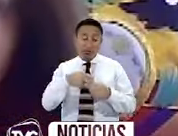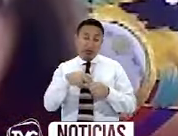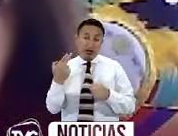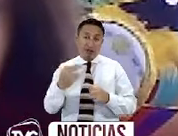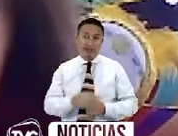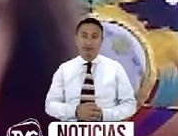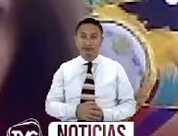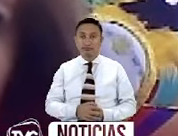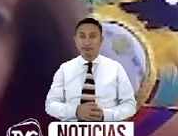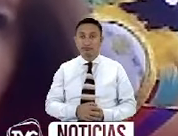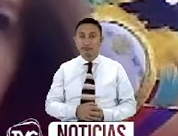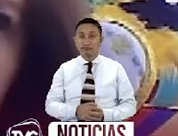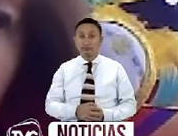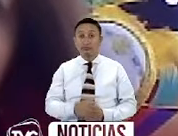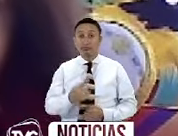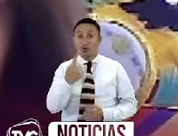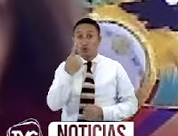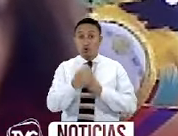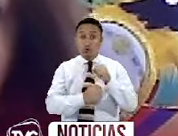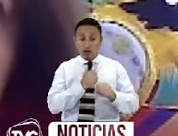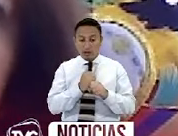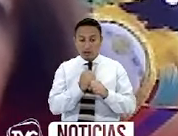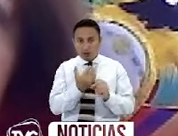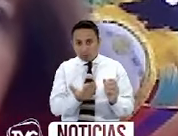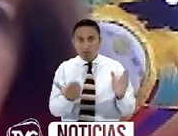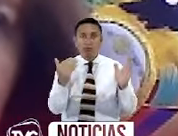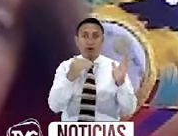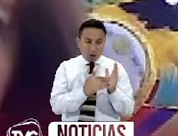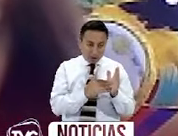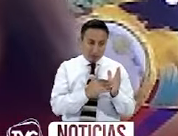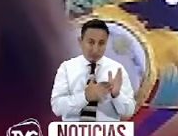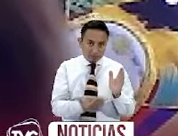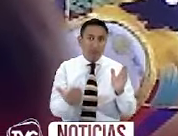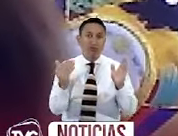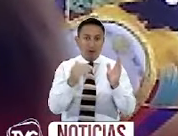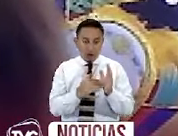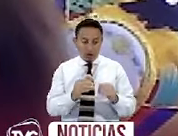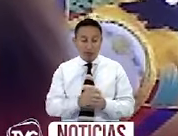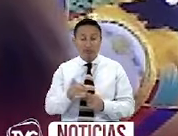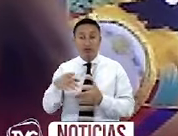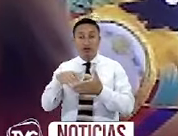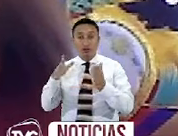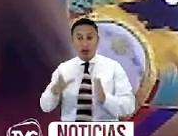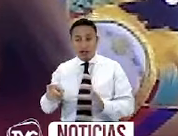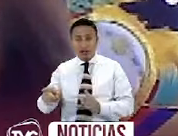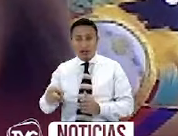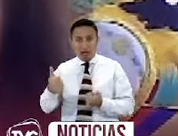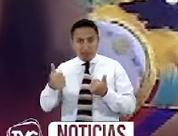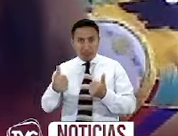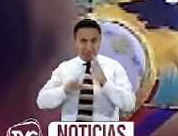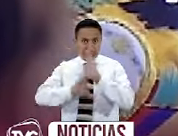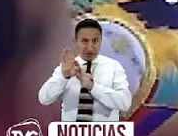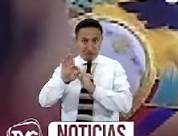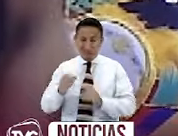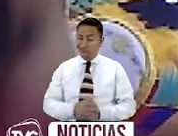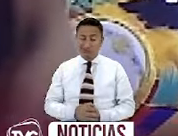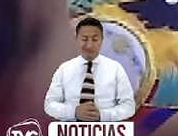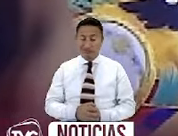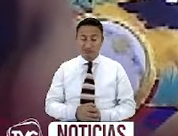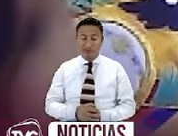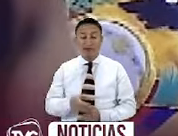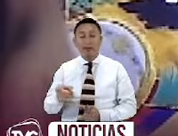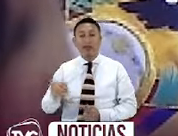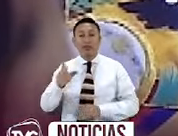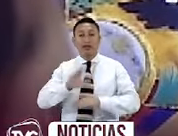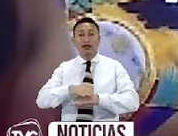de repetir un año no necesariamente significa que el estudiante va a mejorar sus promedios. Hay una causa de raíz que es mucho más